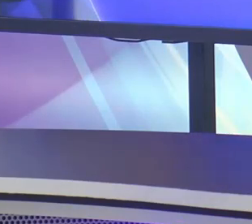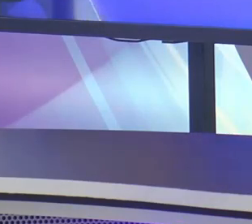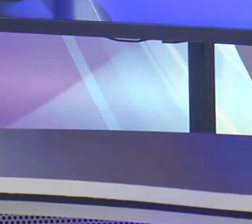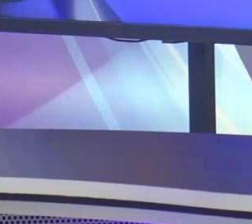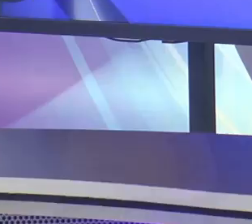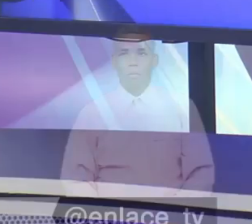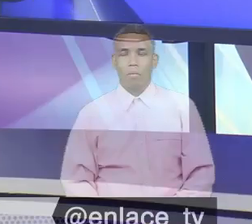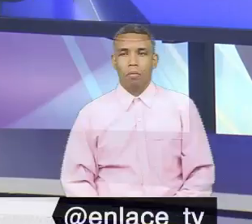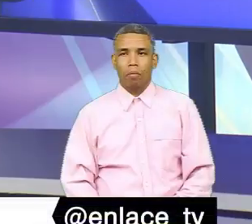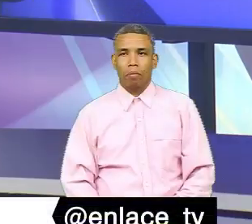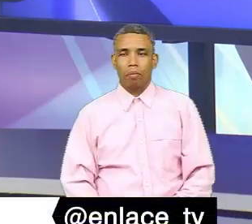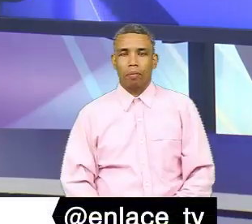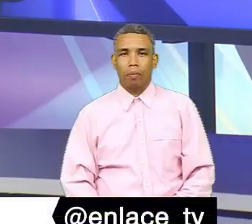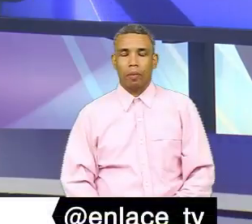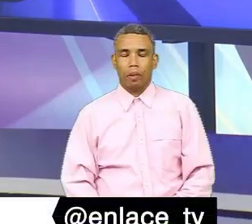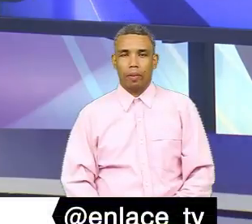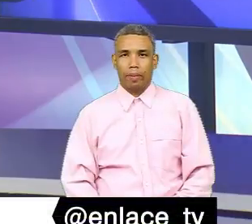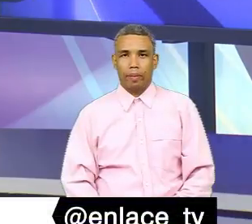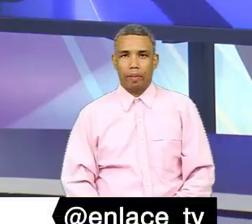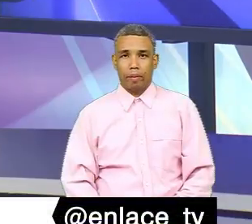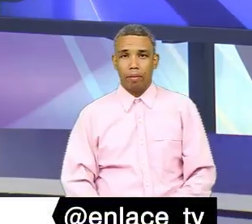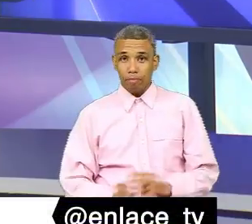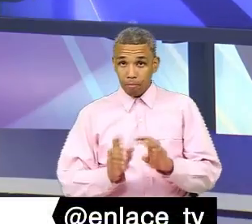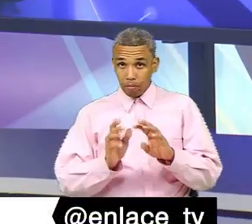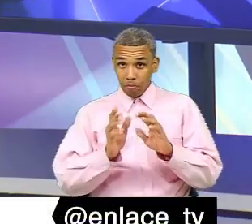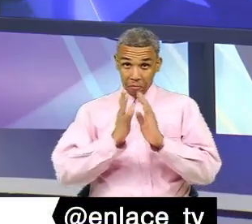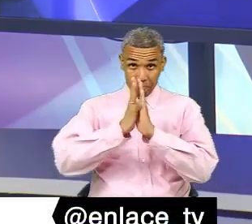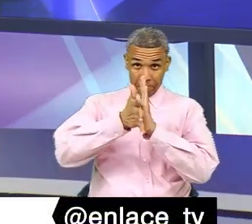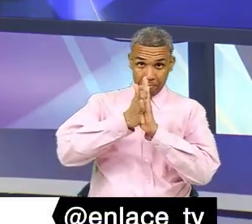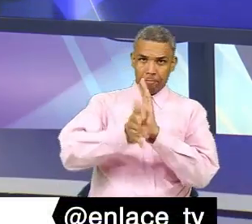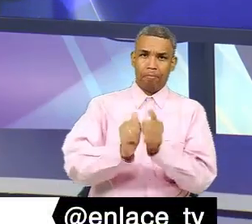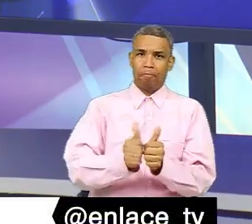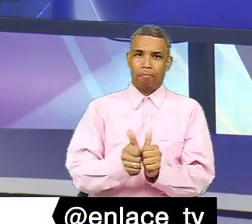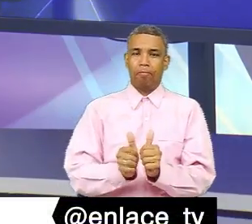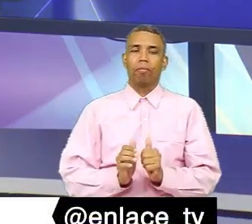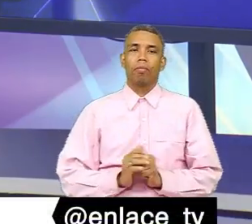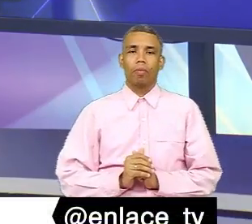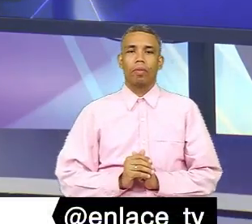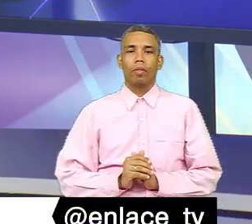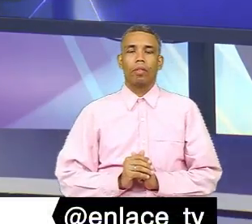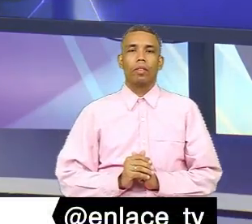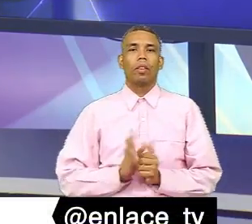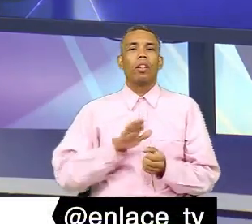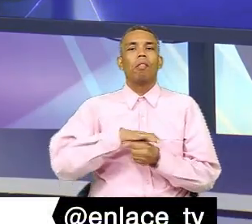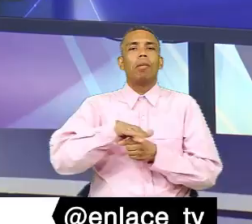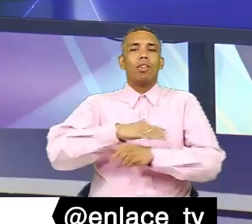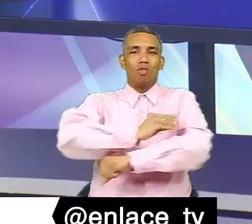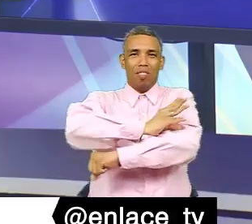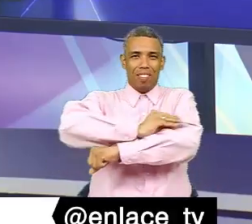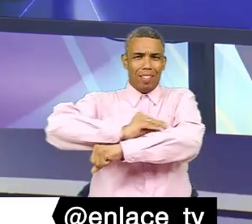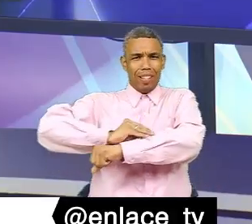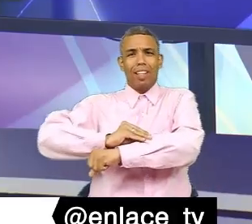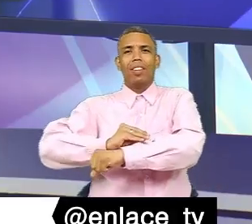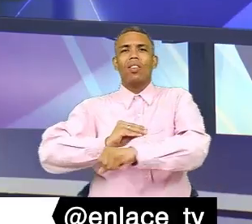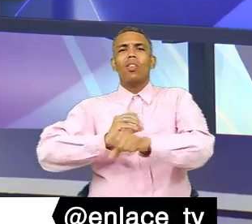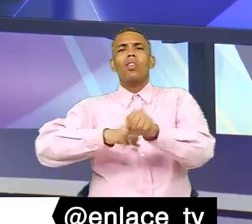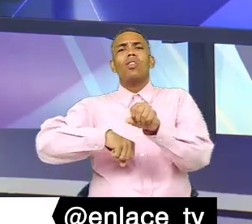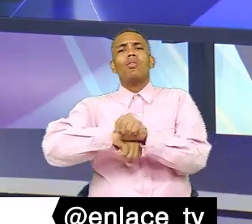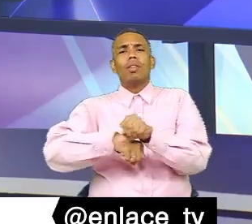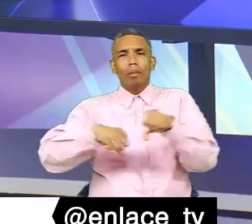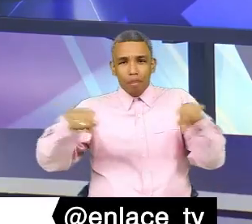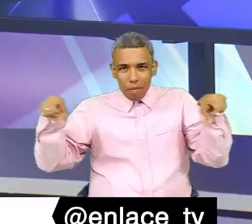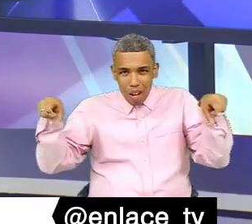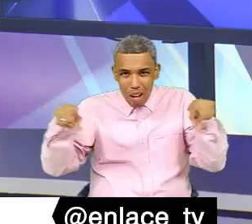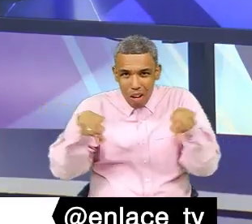Seis y 28 minutos de la tarde y ya está aquí toda la información deportiva. El torneo de banquitas del barrio El Cerro tiene hoy congresillo técnico. Este